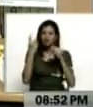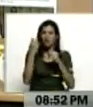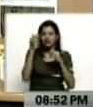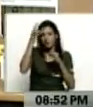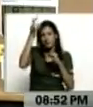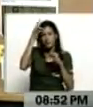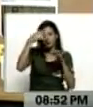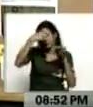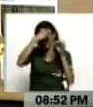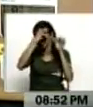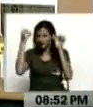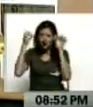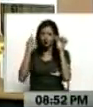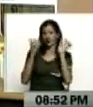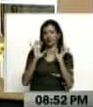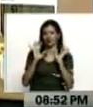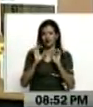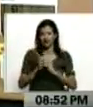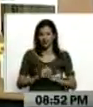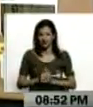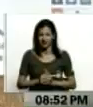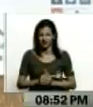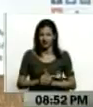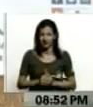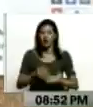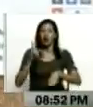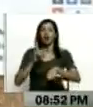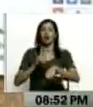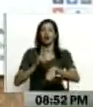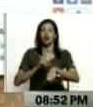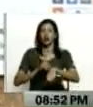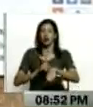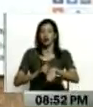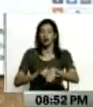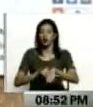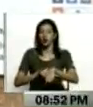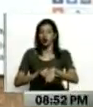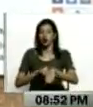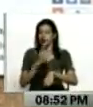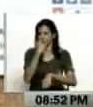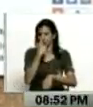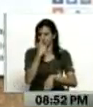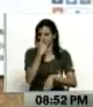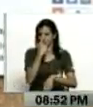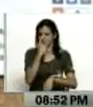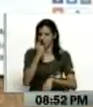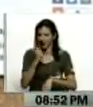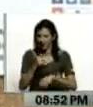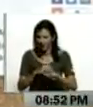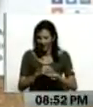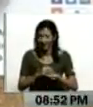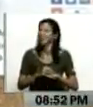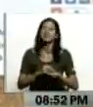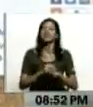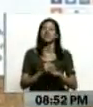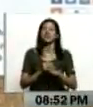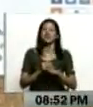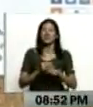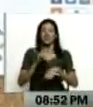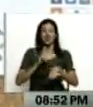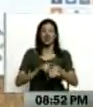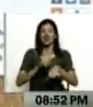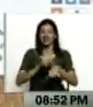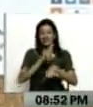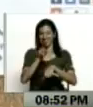una cosa aquí en el medio la la hora nacional maduro da cuenta de su